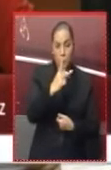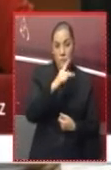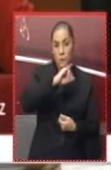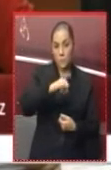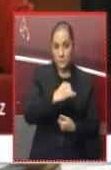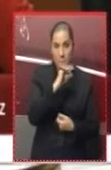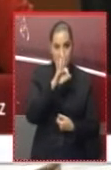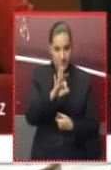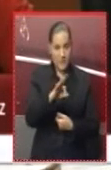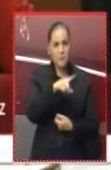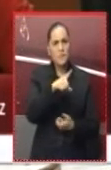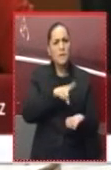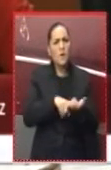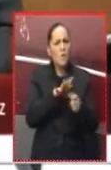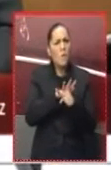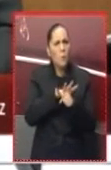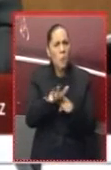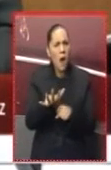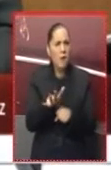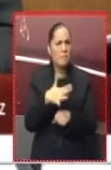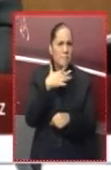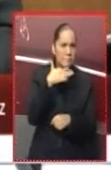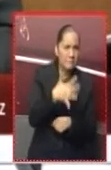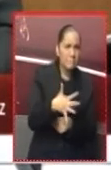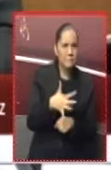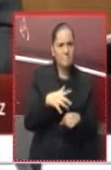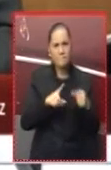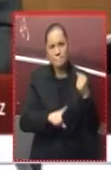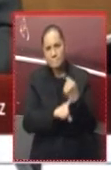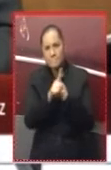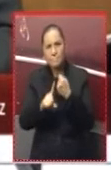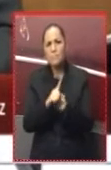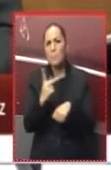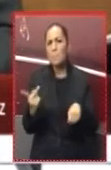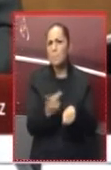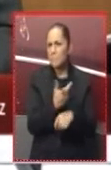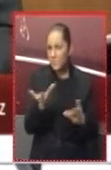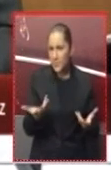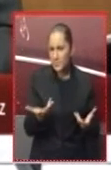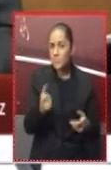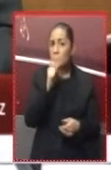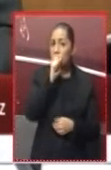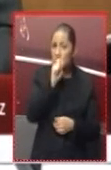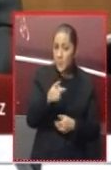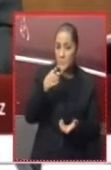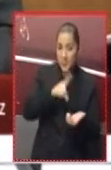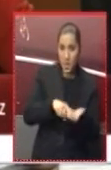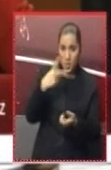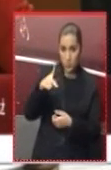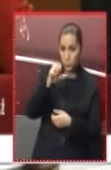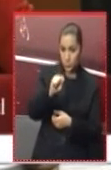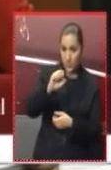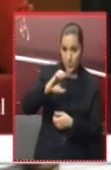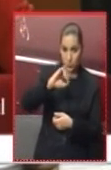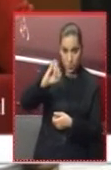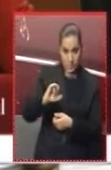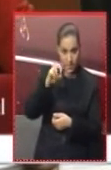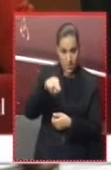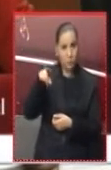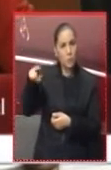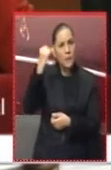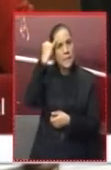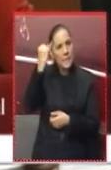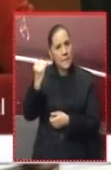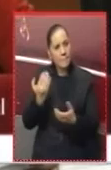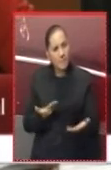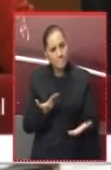Poder Judicial y qué medidas desde la Suprema Corte de Justicia de la Nación usted propondría